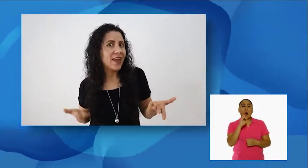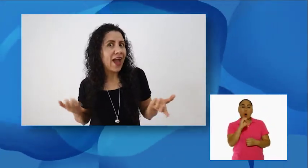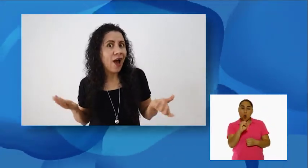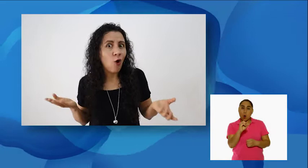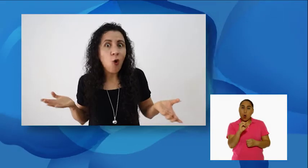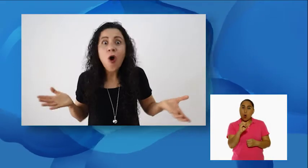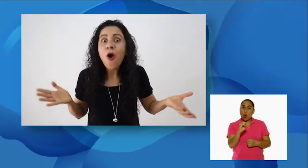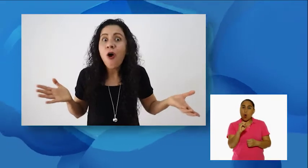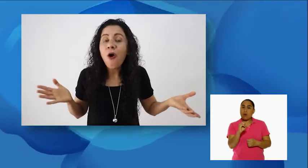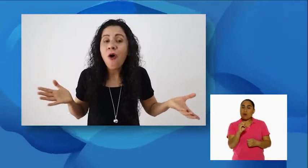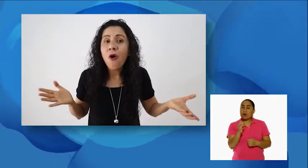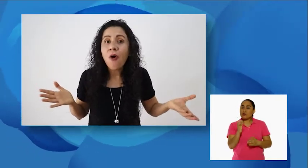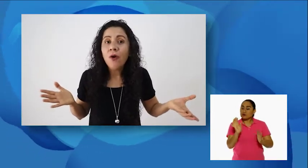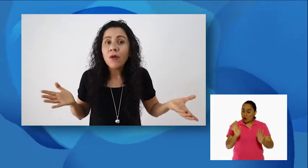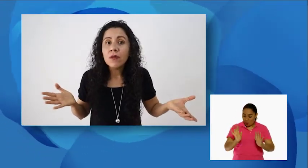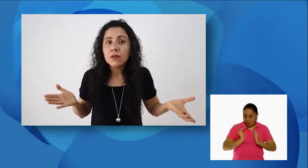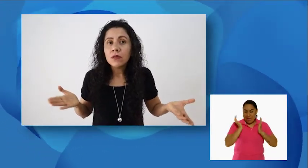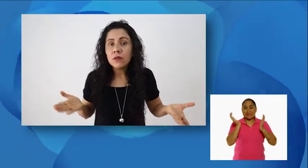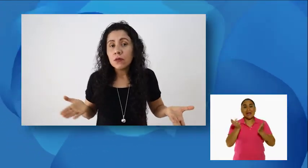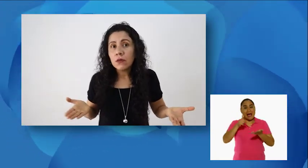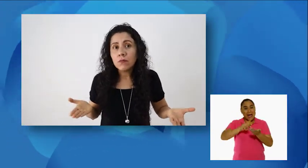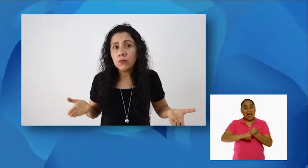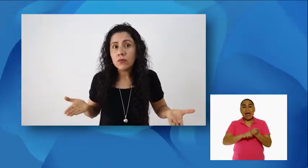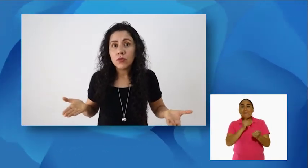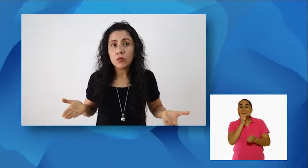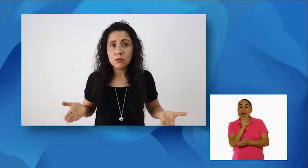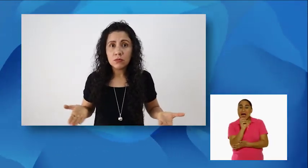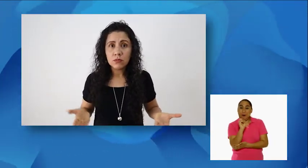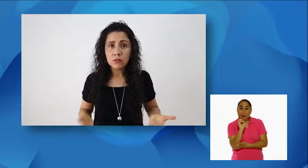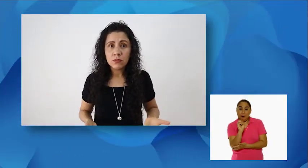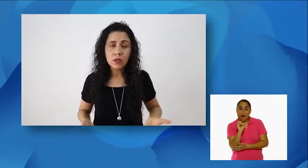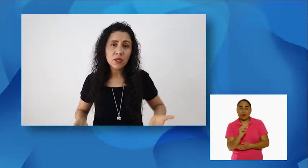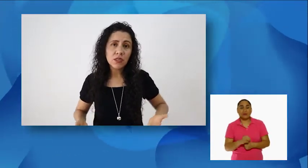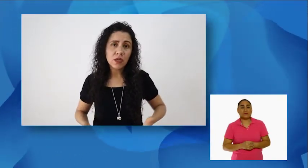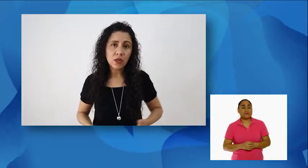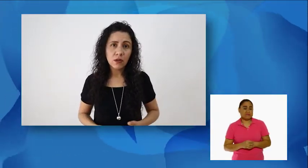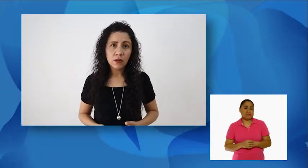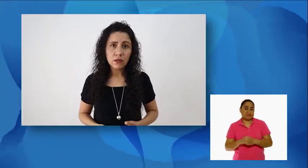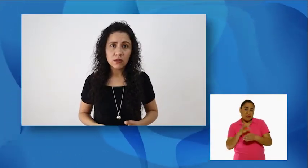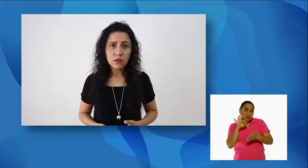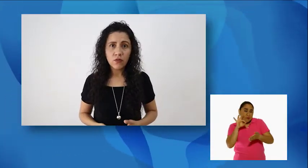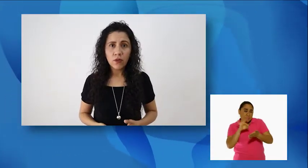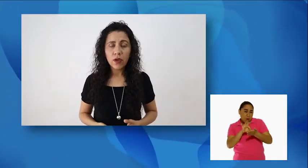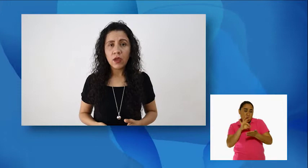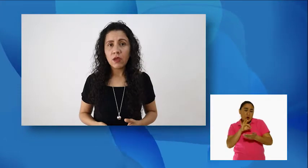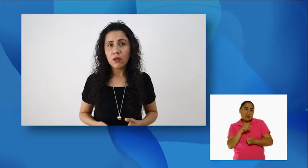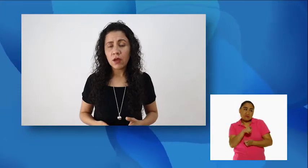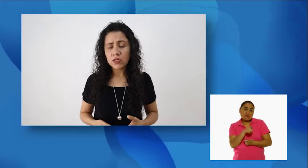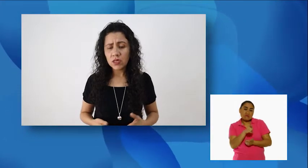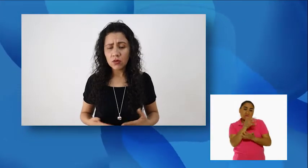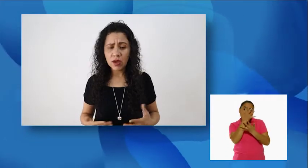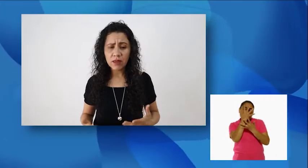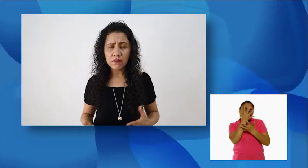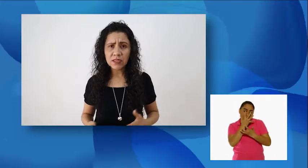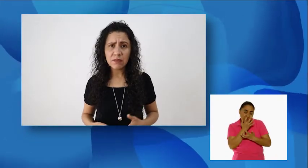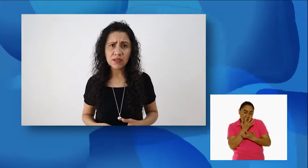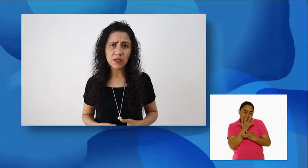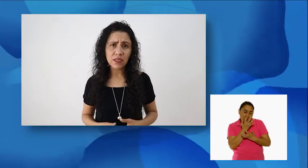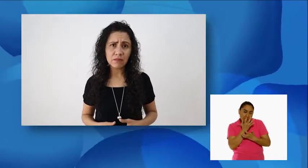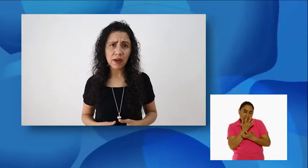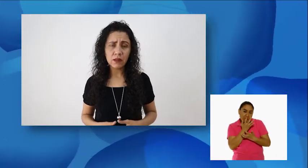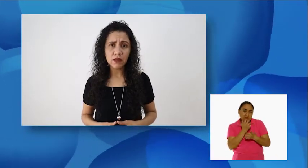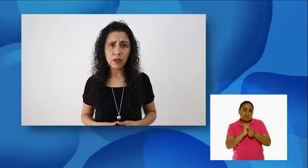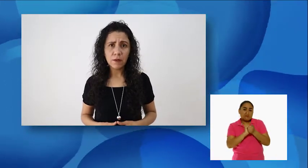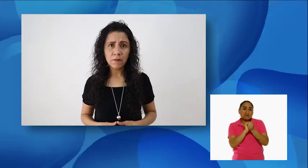sorpresa de la O. Y Punto, triste, se fue haciendo cada vez